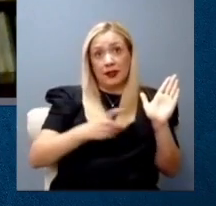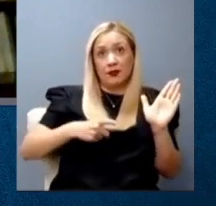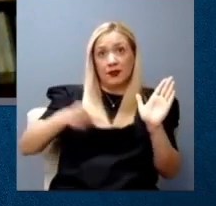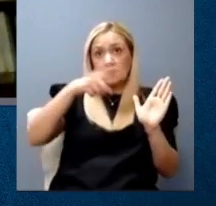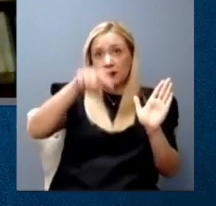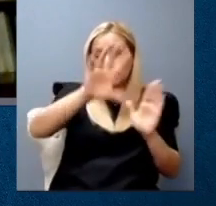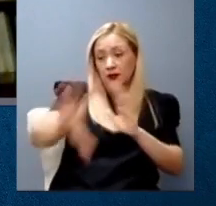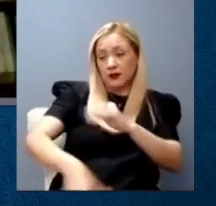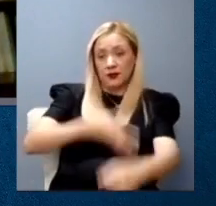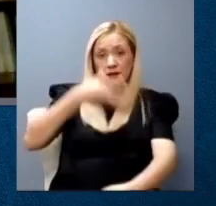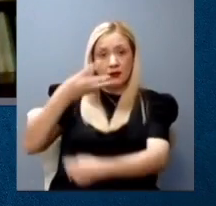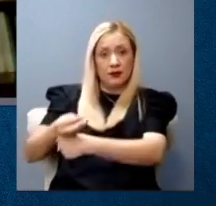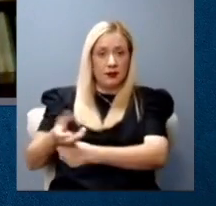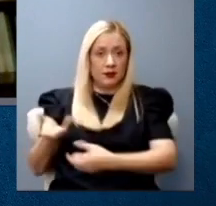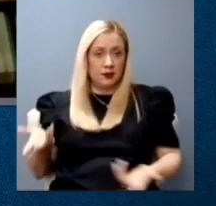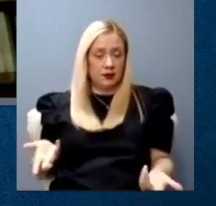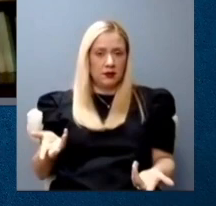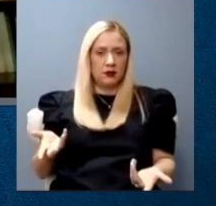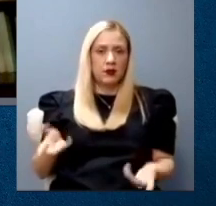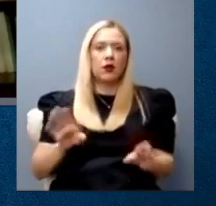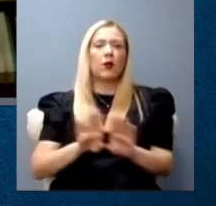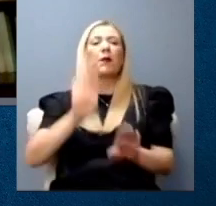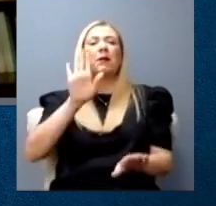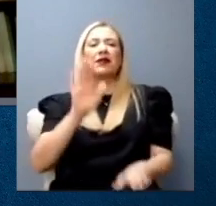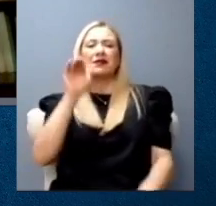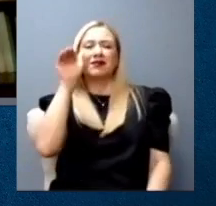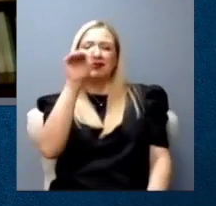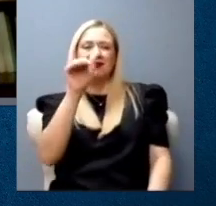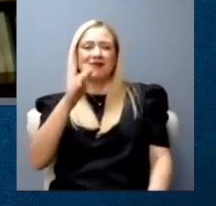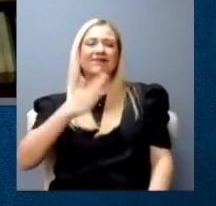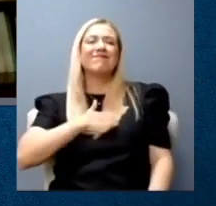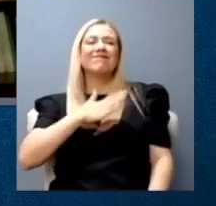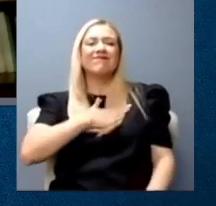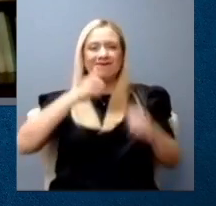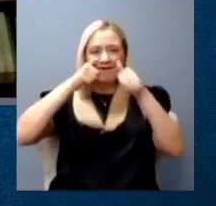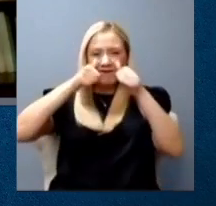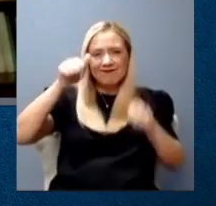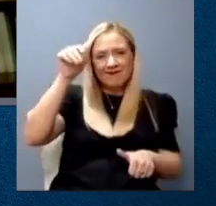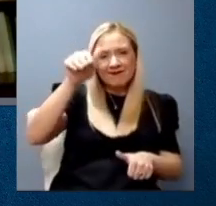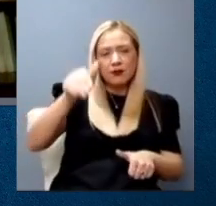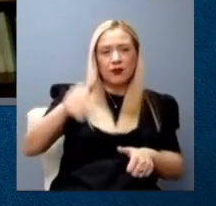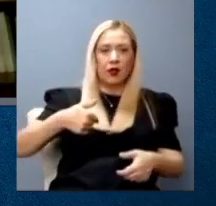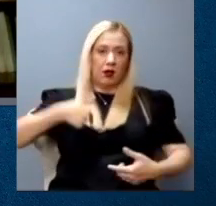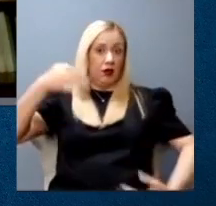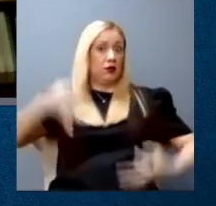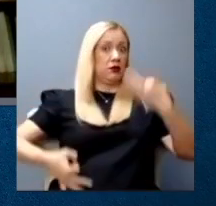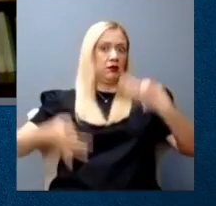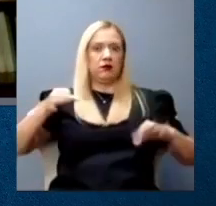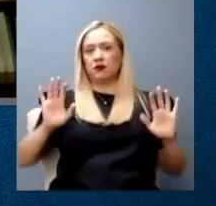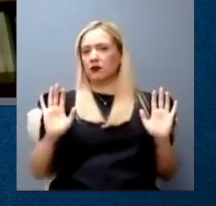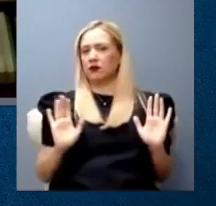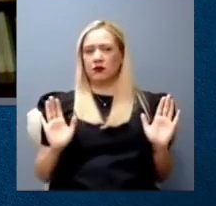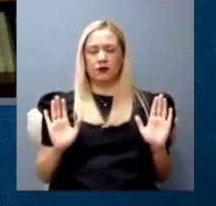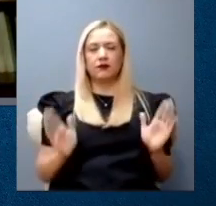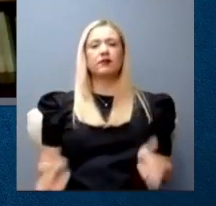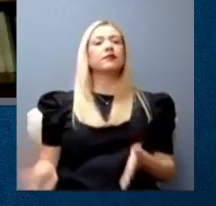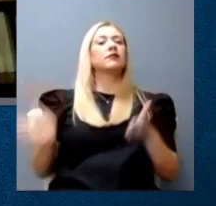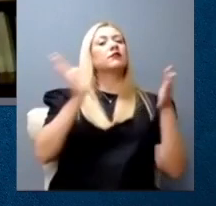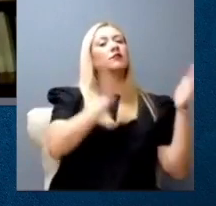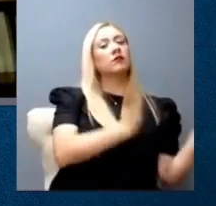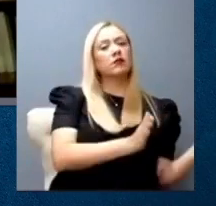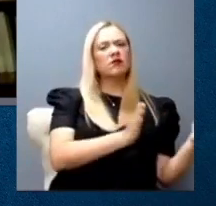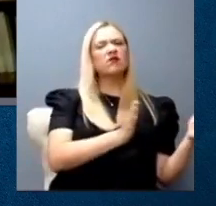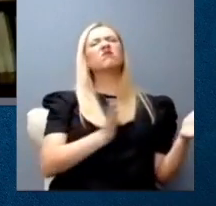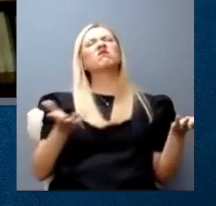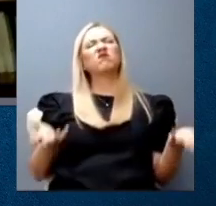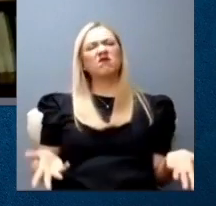el comité. Ese es un mecanismo de protección cuasi judicial. El otro mecanismo muy importante es el mecanismo